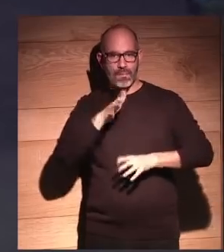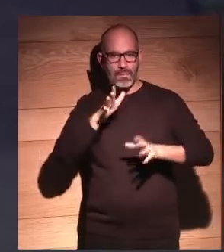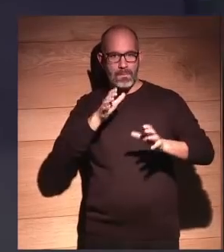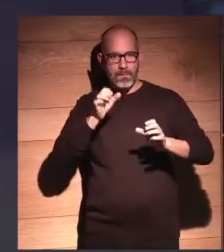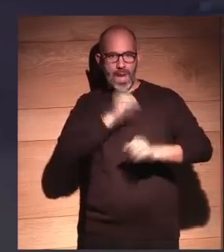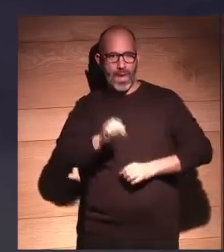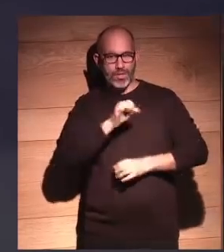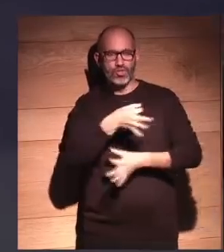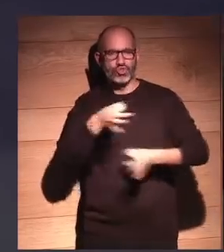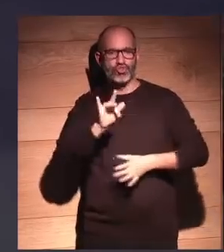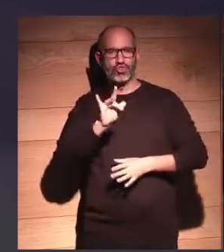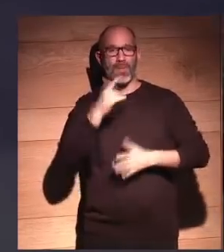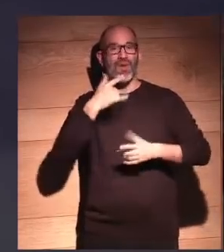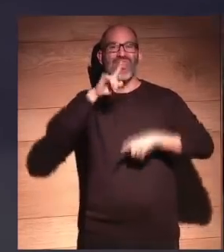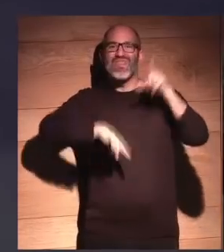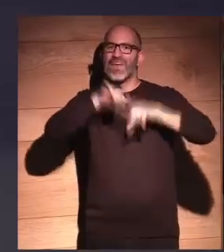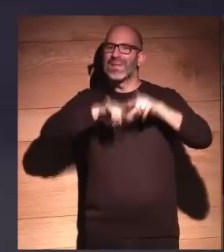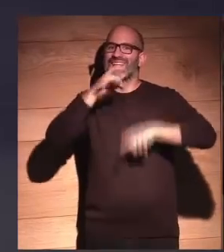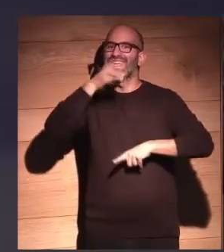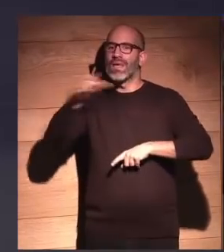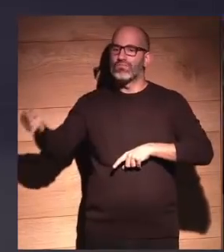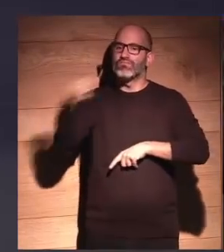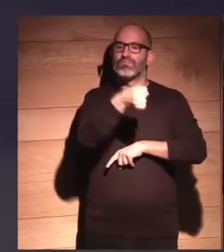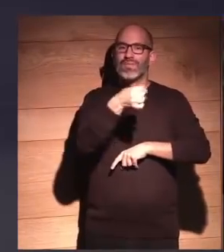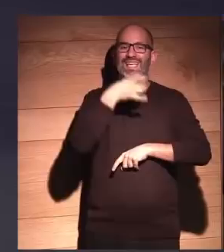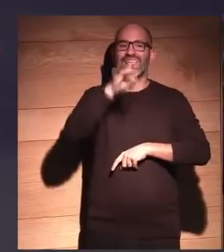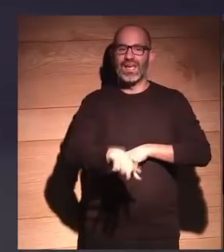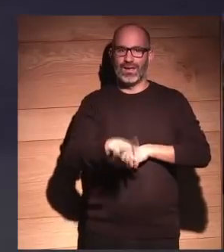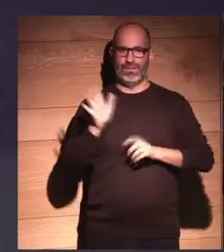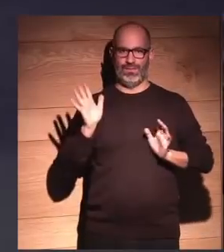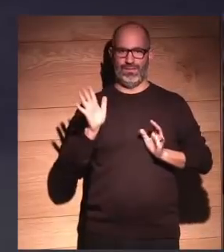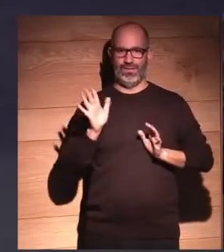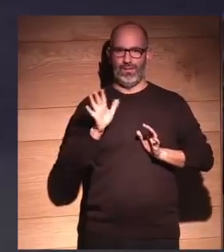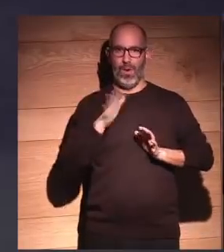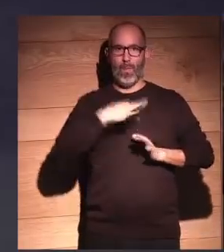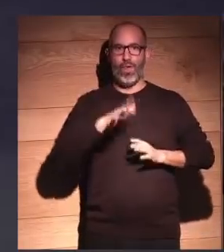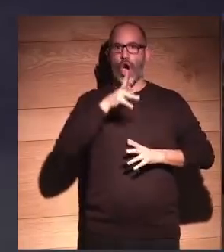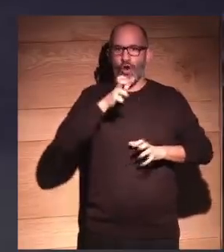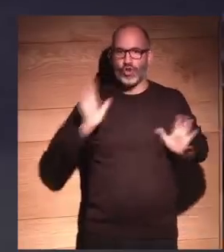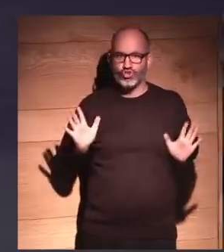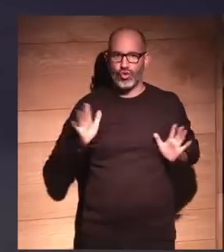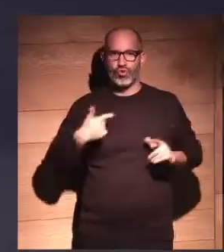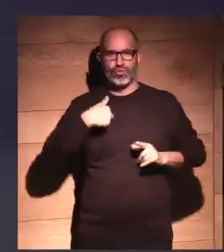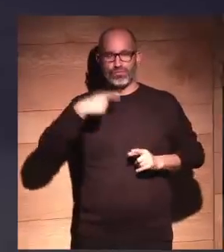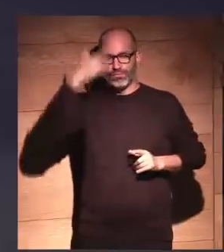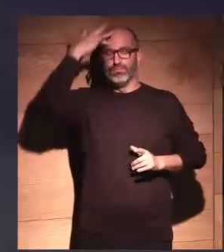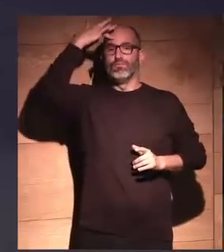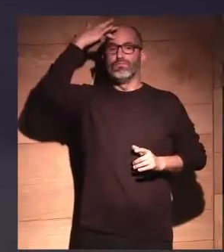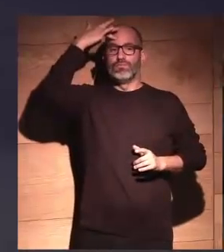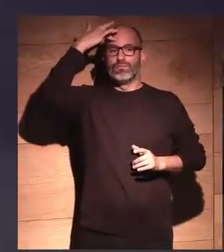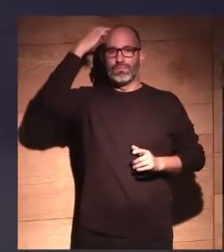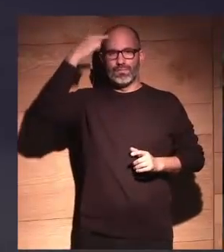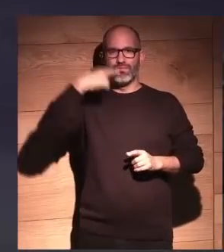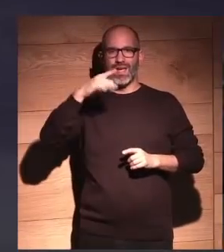quién sea la persona que haga una sección de latín, esto puede ser horroroso. Y yo enseguida pensé